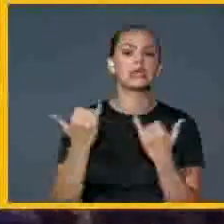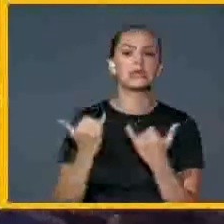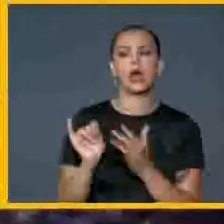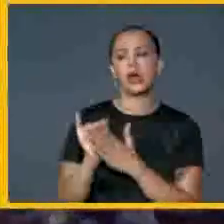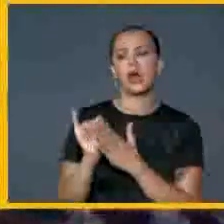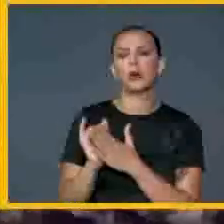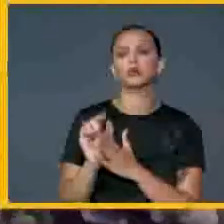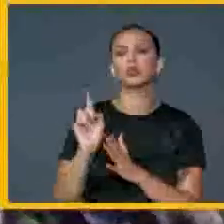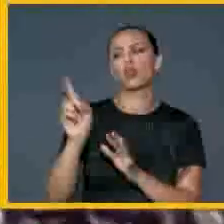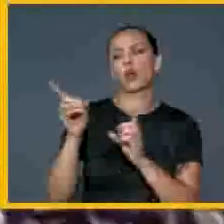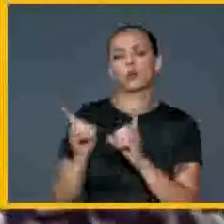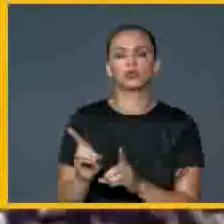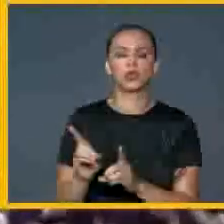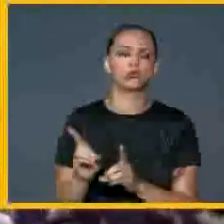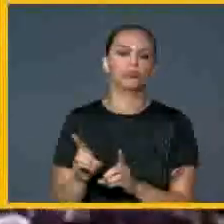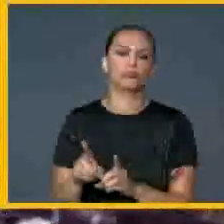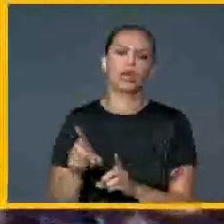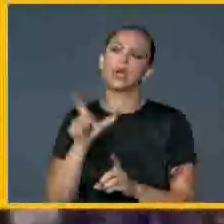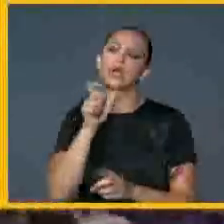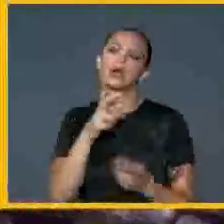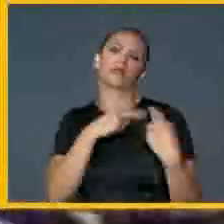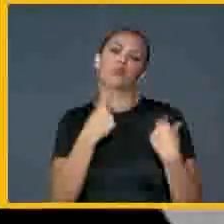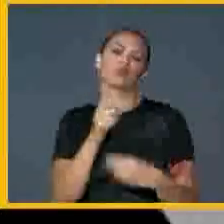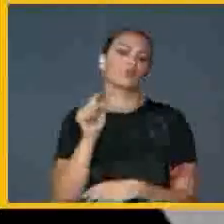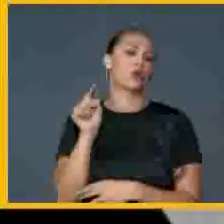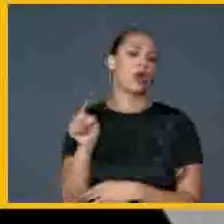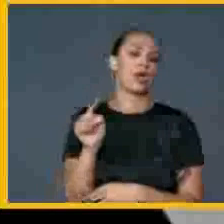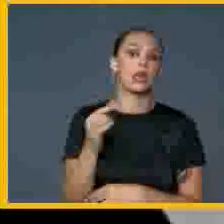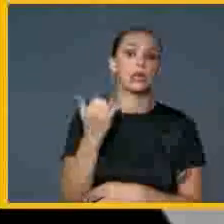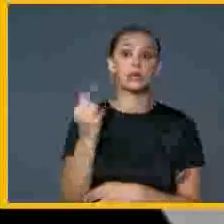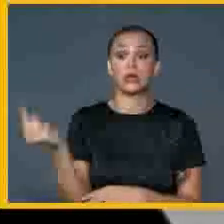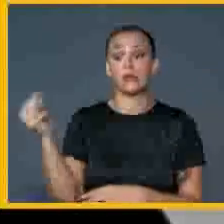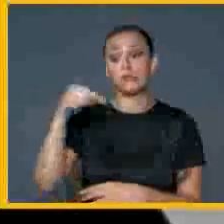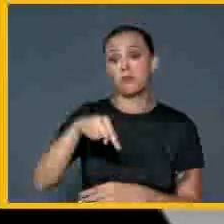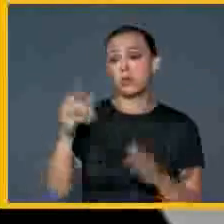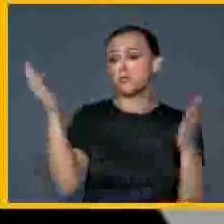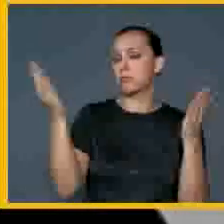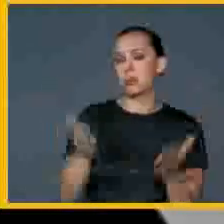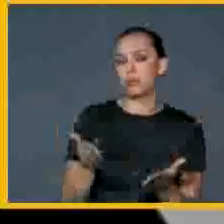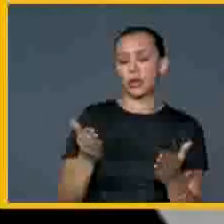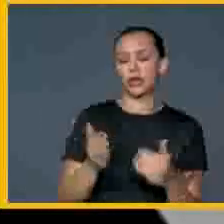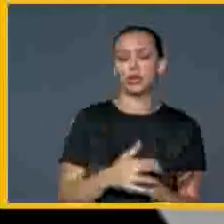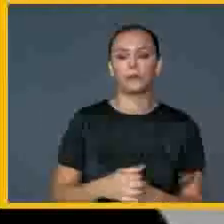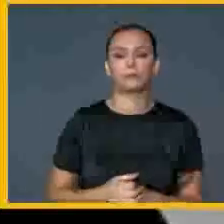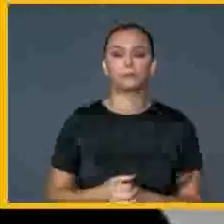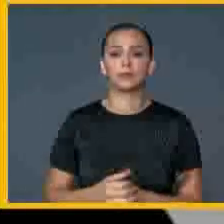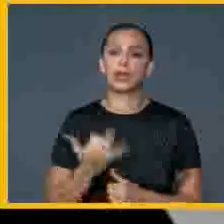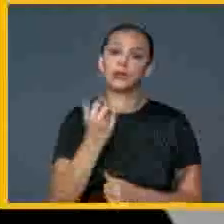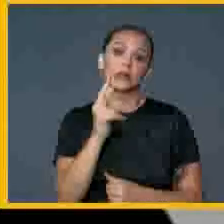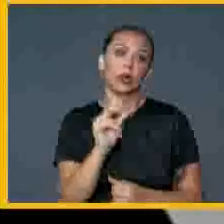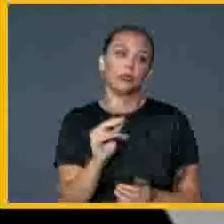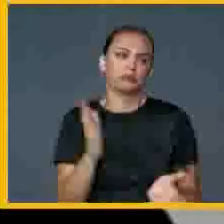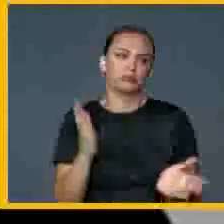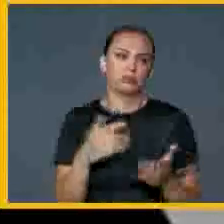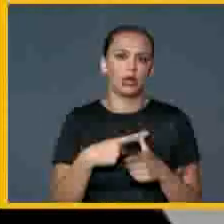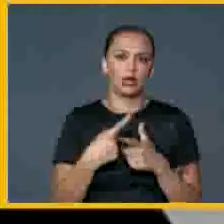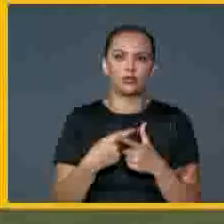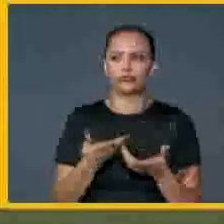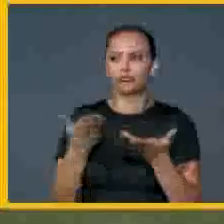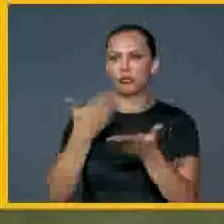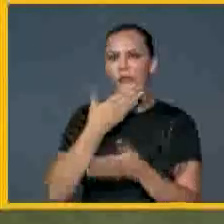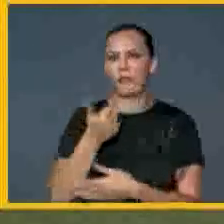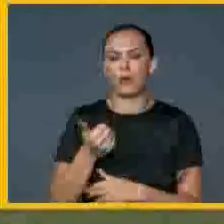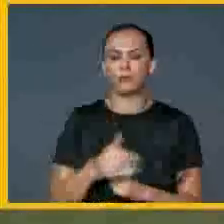eso es una decisión que le compete solo a él. Si viene, bienvenido sea. Y si no, pues desearle lo